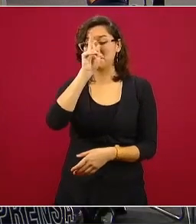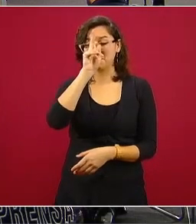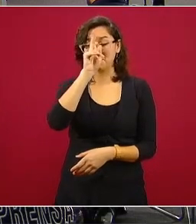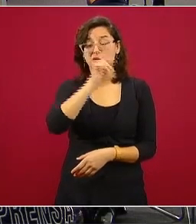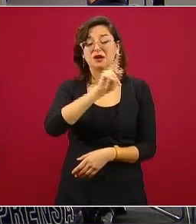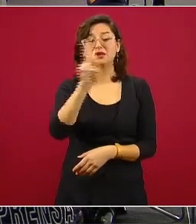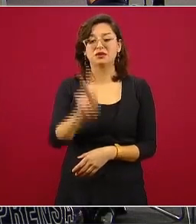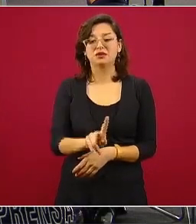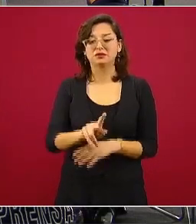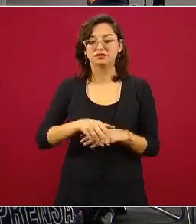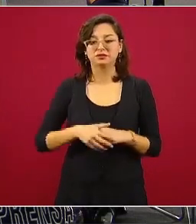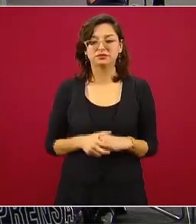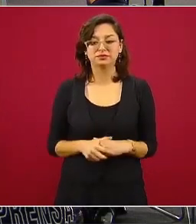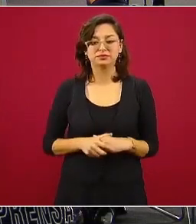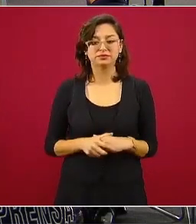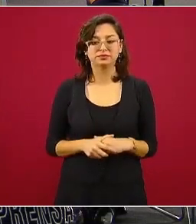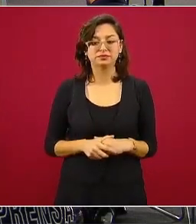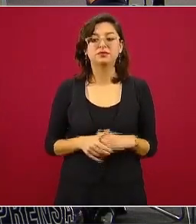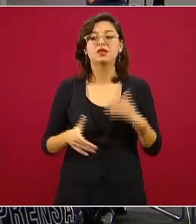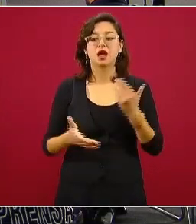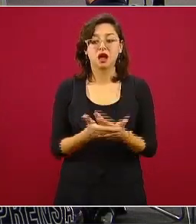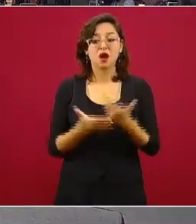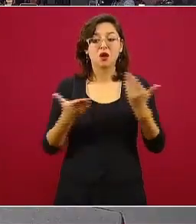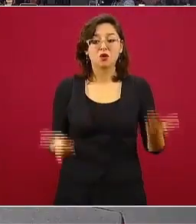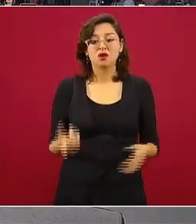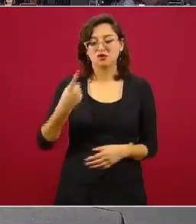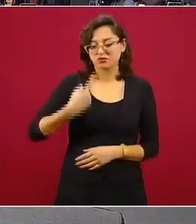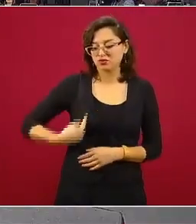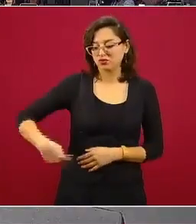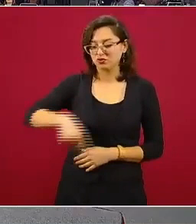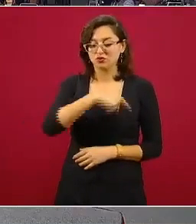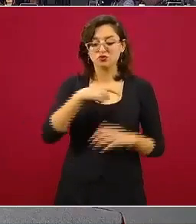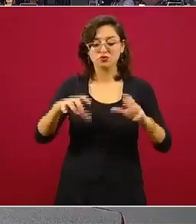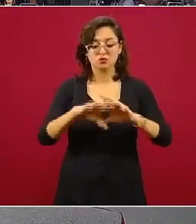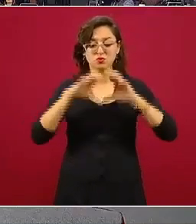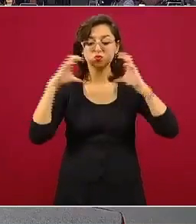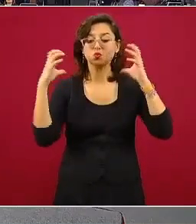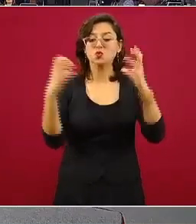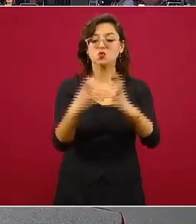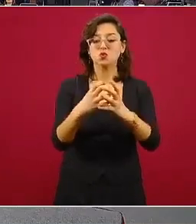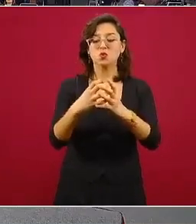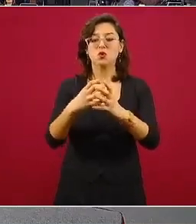muchos sentidos tenemos que darnos a la tarea de reconstruir el mundo.